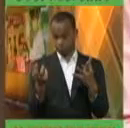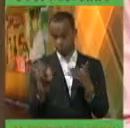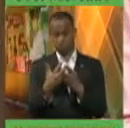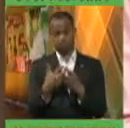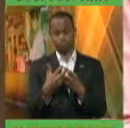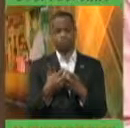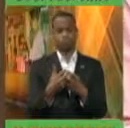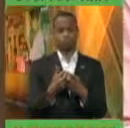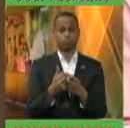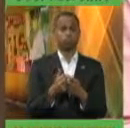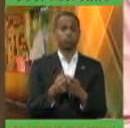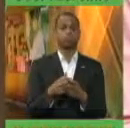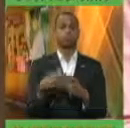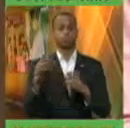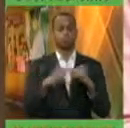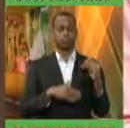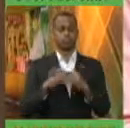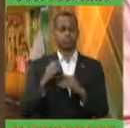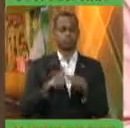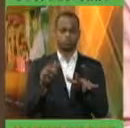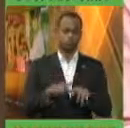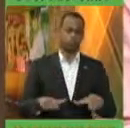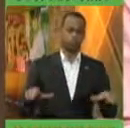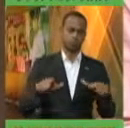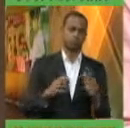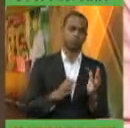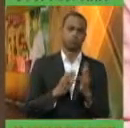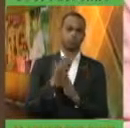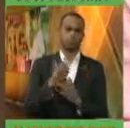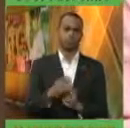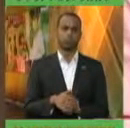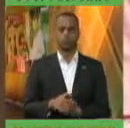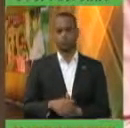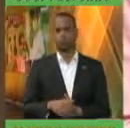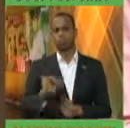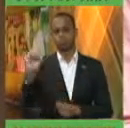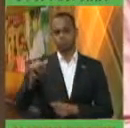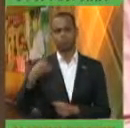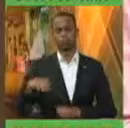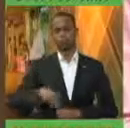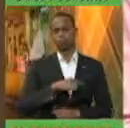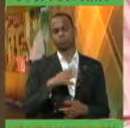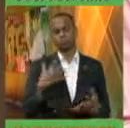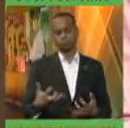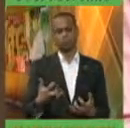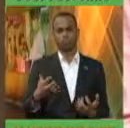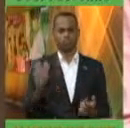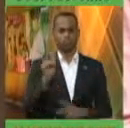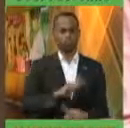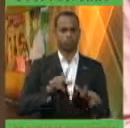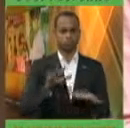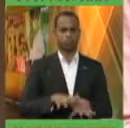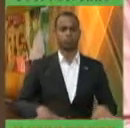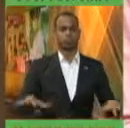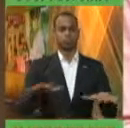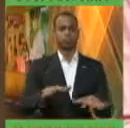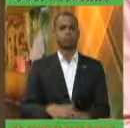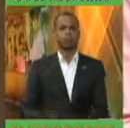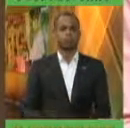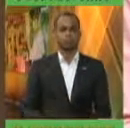cuatro cualidades la edificación el entorno es accesible y eso es lo que queremos proyectar a toda la población